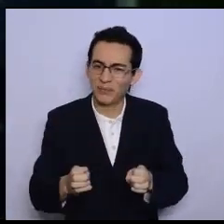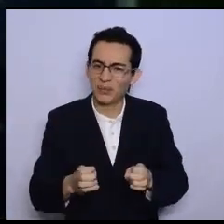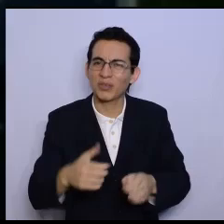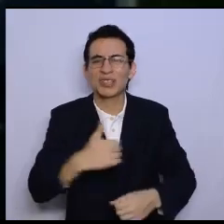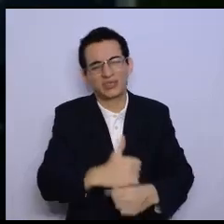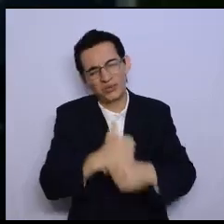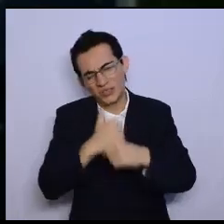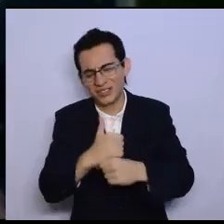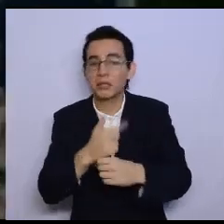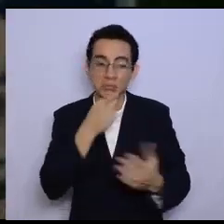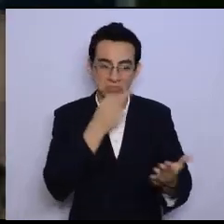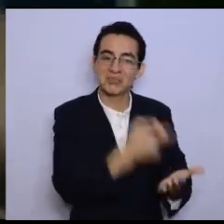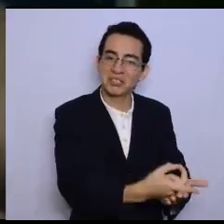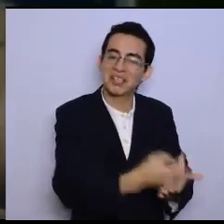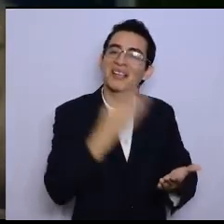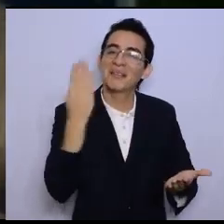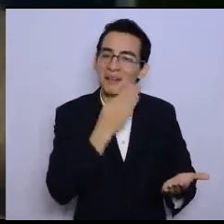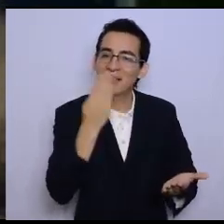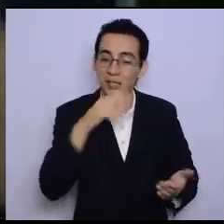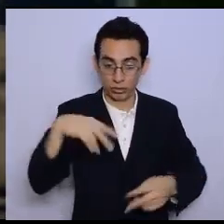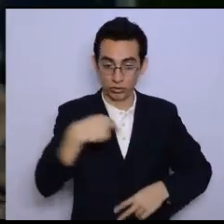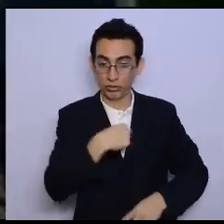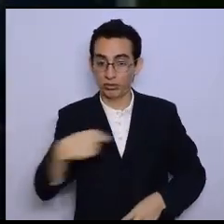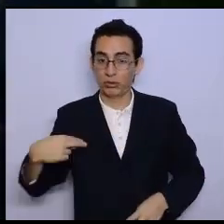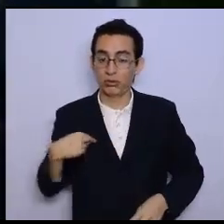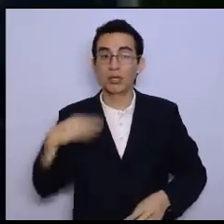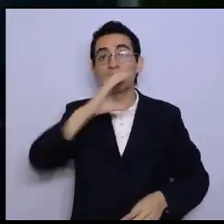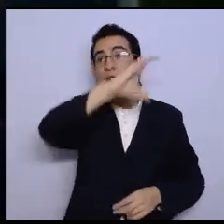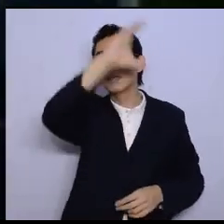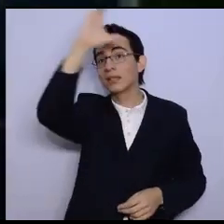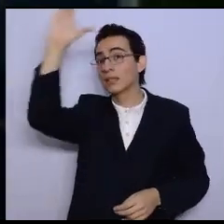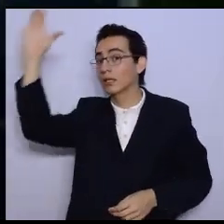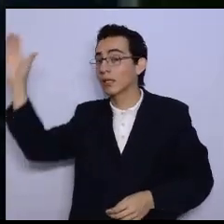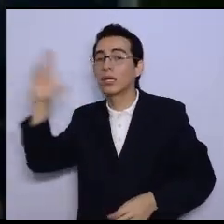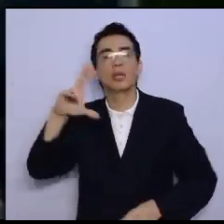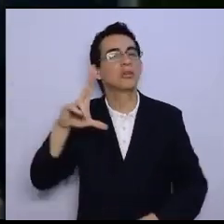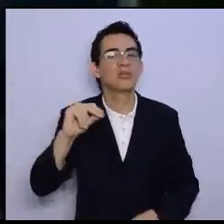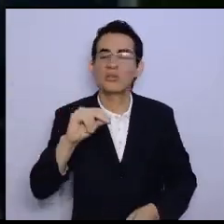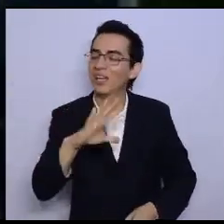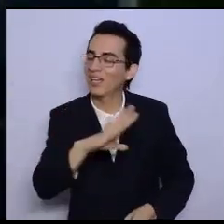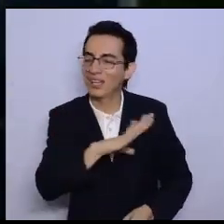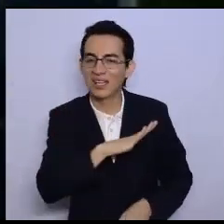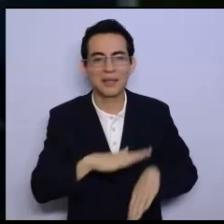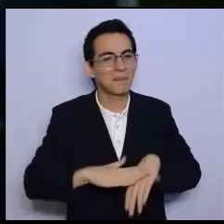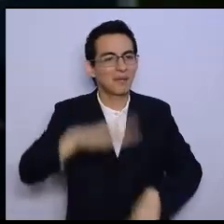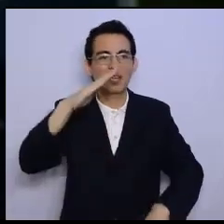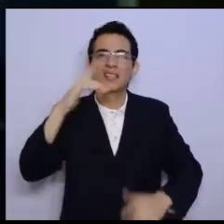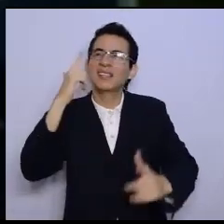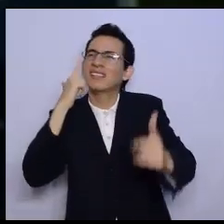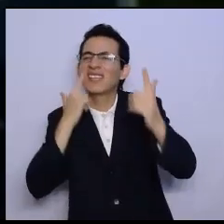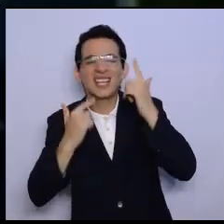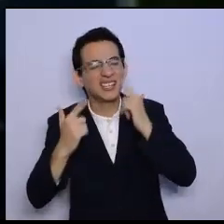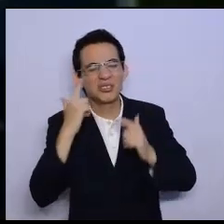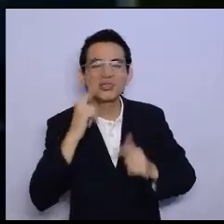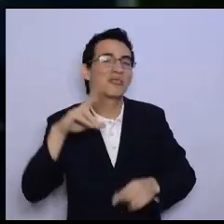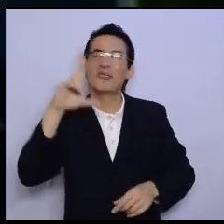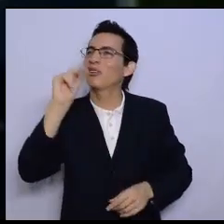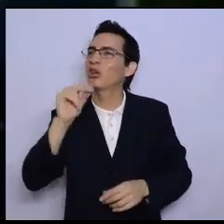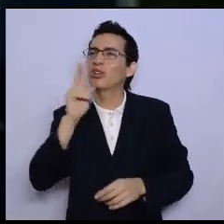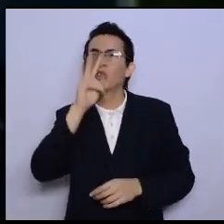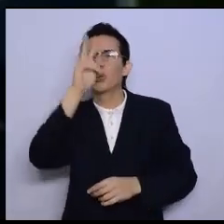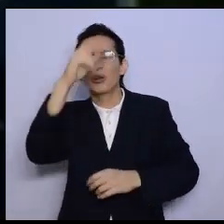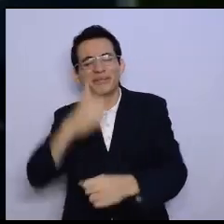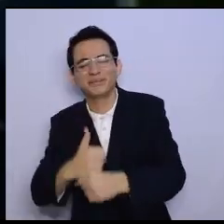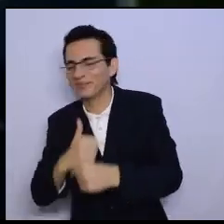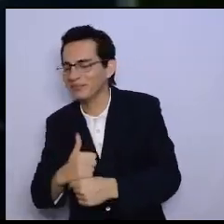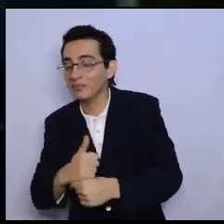eso dice la Biblia que allá en el cielo no habrá más llanto, ni más tristeza, ni más dolor. Pero